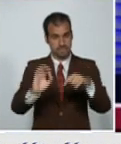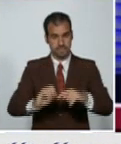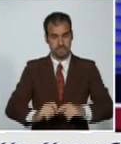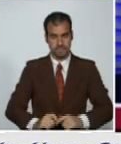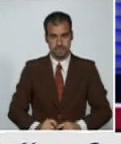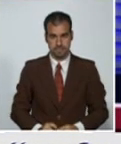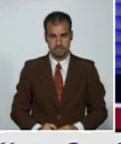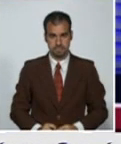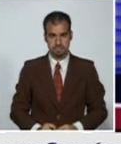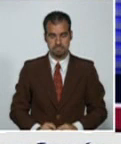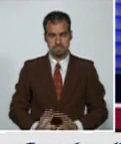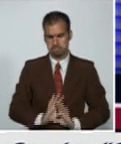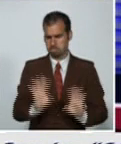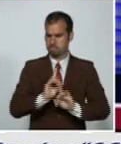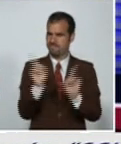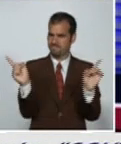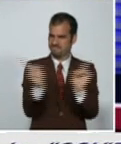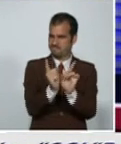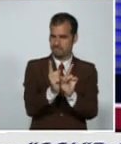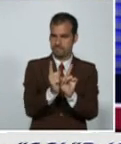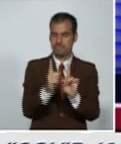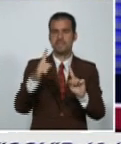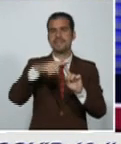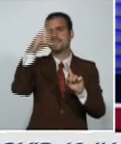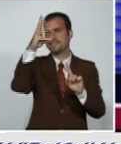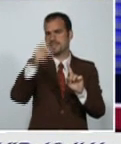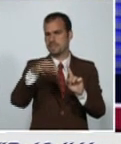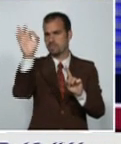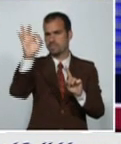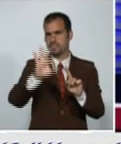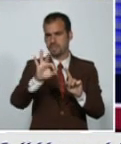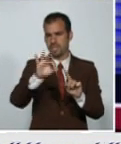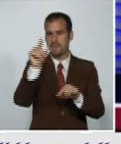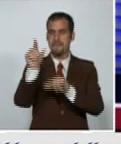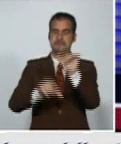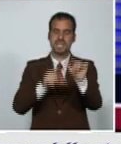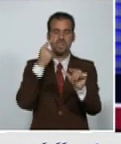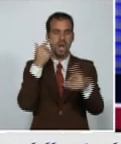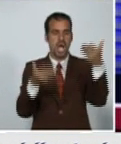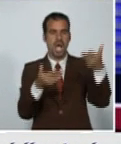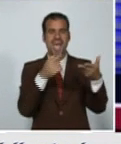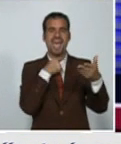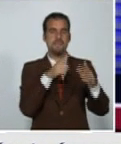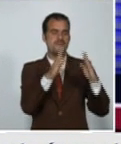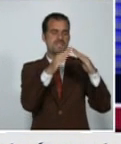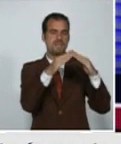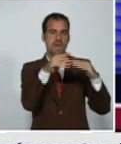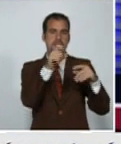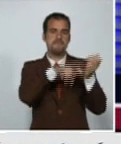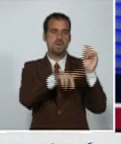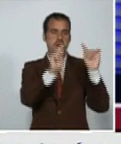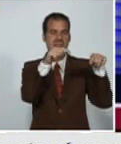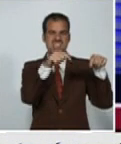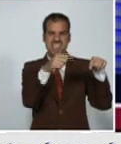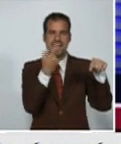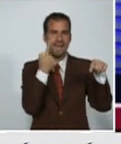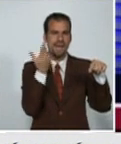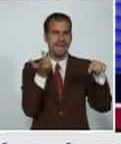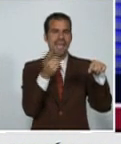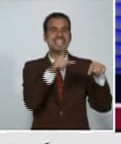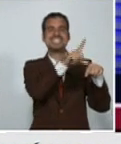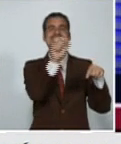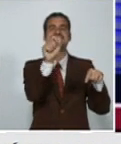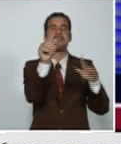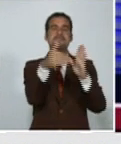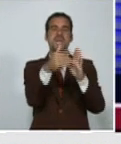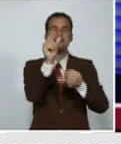resumen, la tasa de incidencia de casos confirmados por 100.000 habitantes en los últimos 15